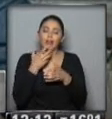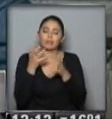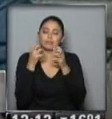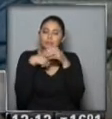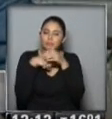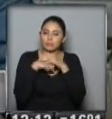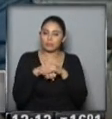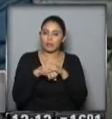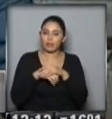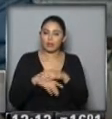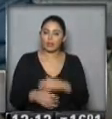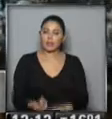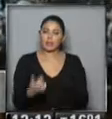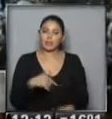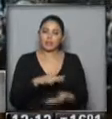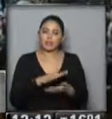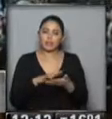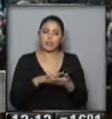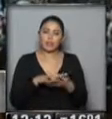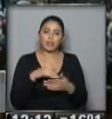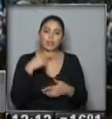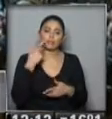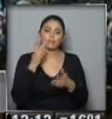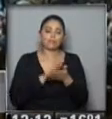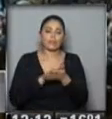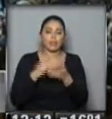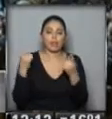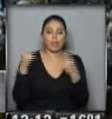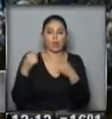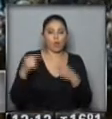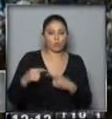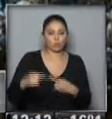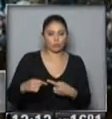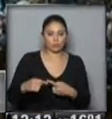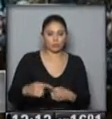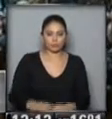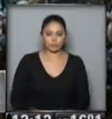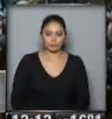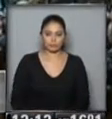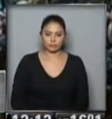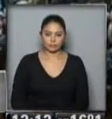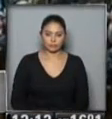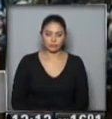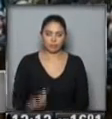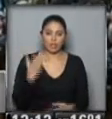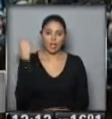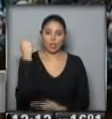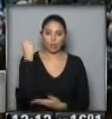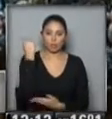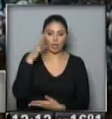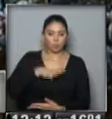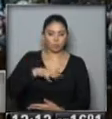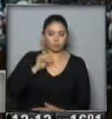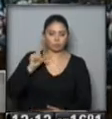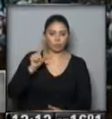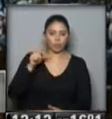que, una vez más, en el remedio que inoculan, el ajuste, está el germen de la enfermedad. La economía de Portugal lleva